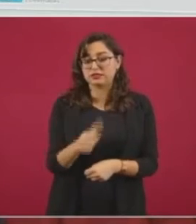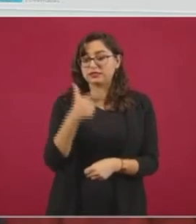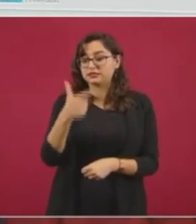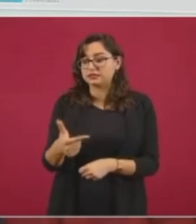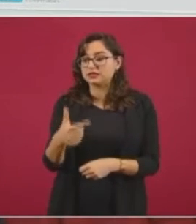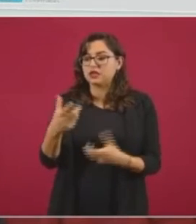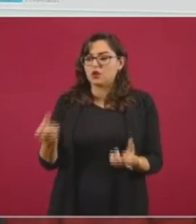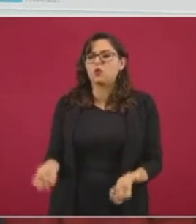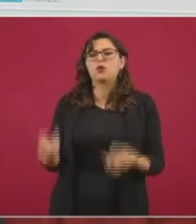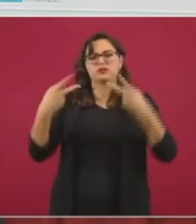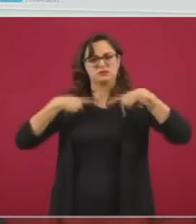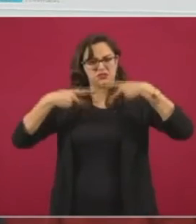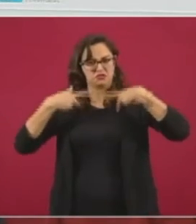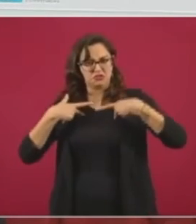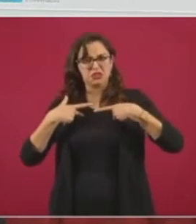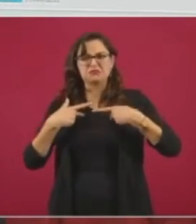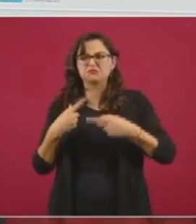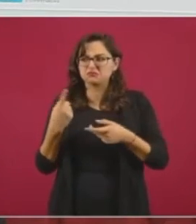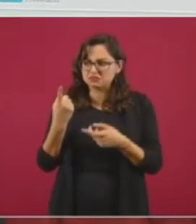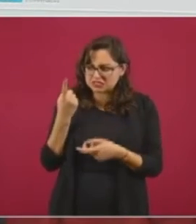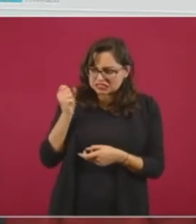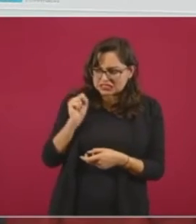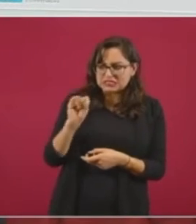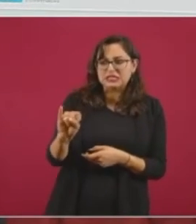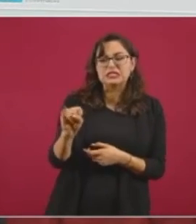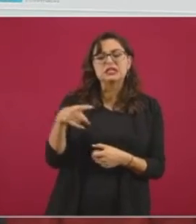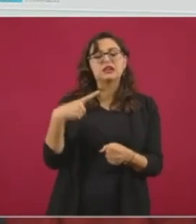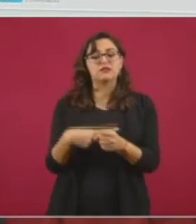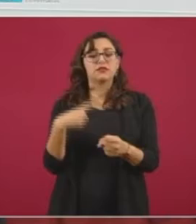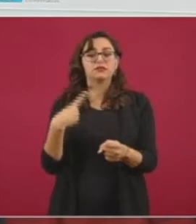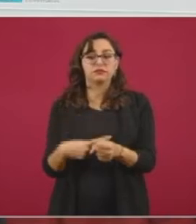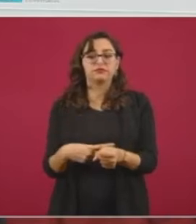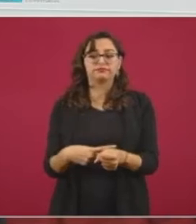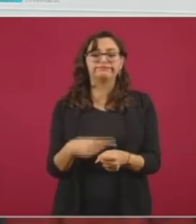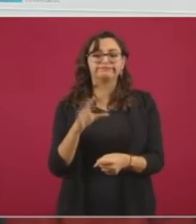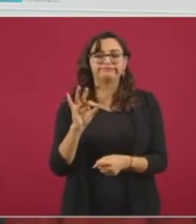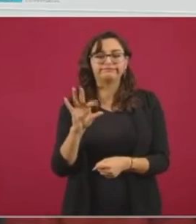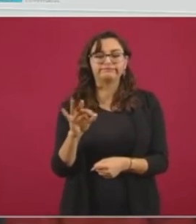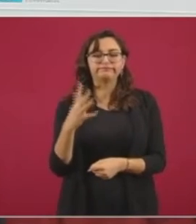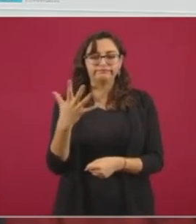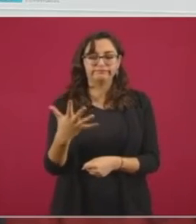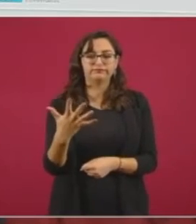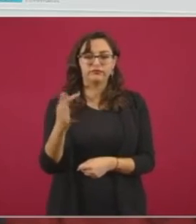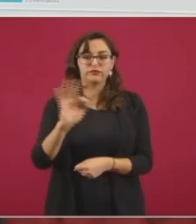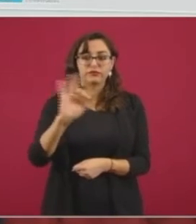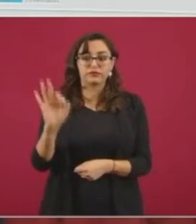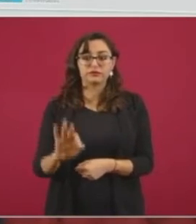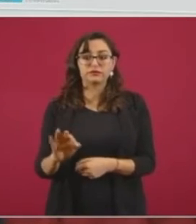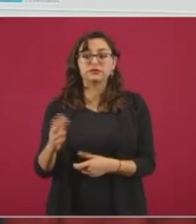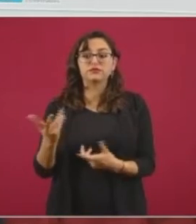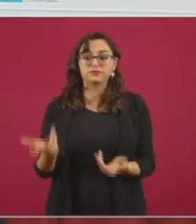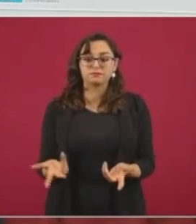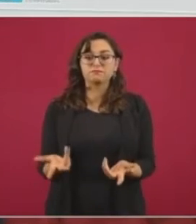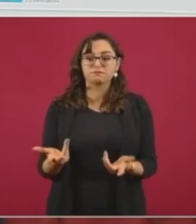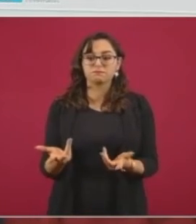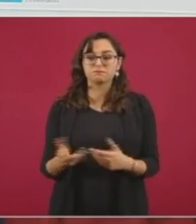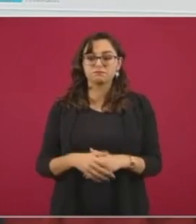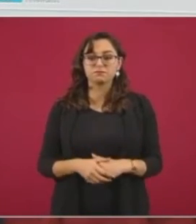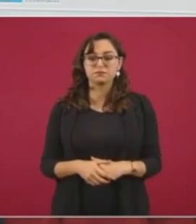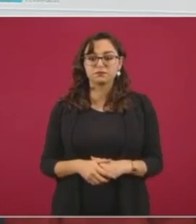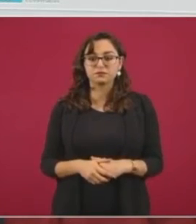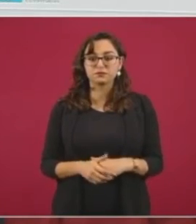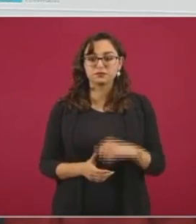45%, un incremento de 4 semanas a la fecha y estabilización en este